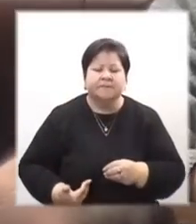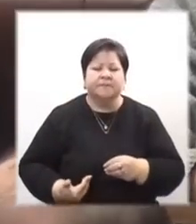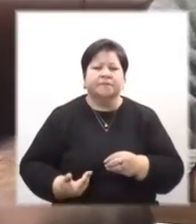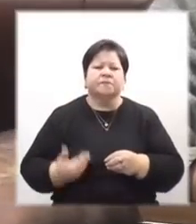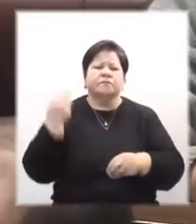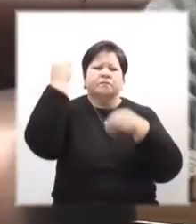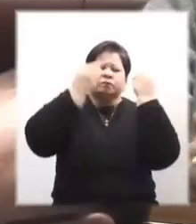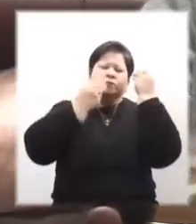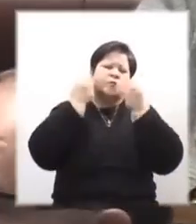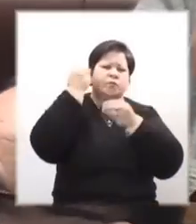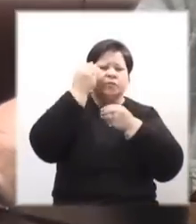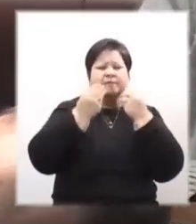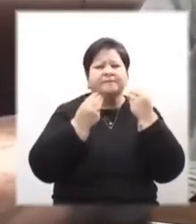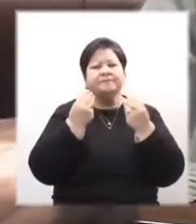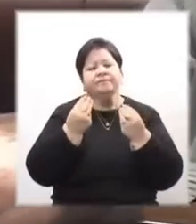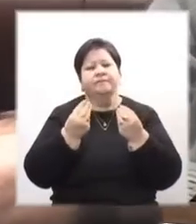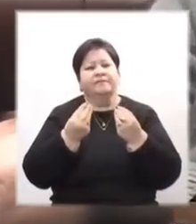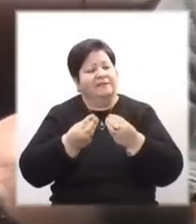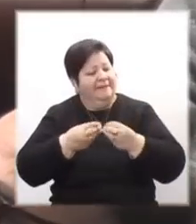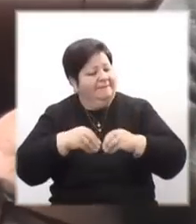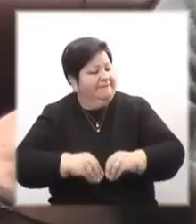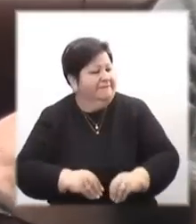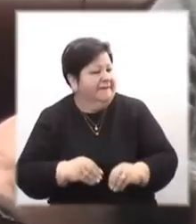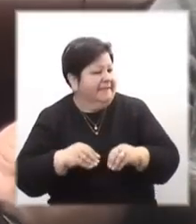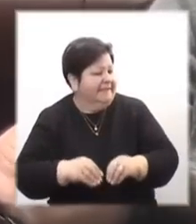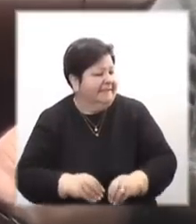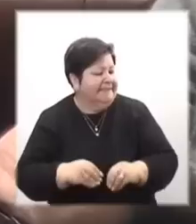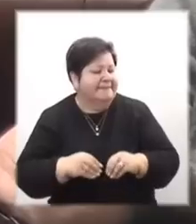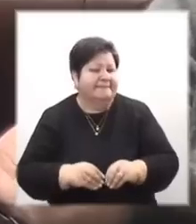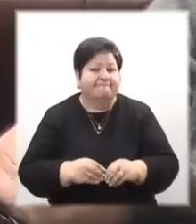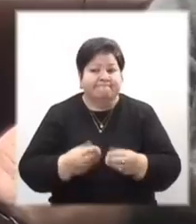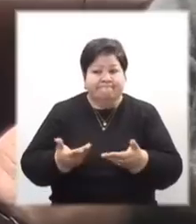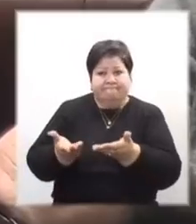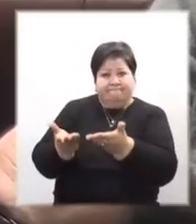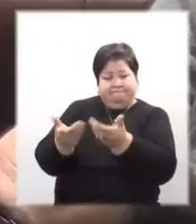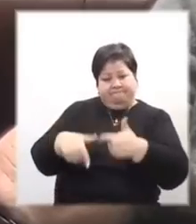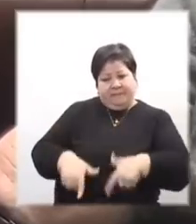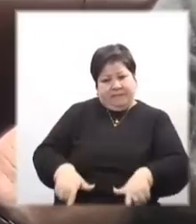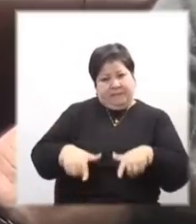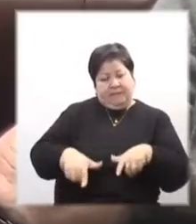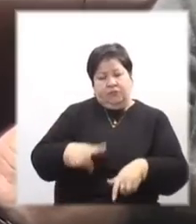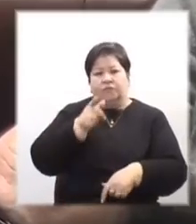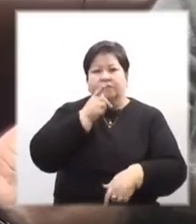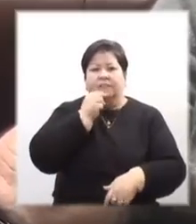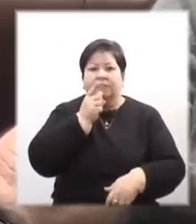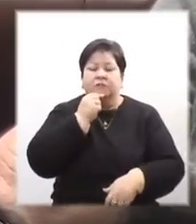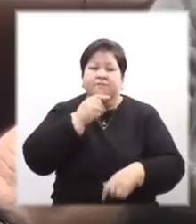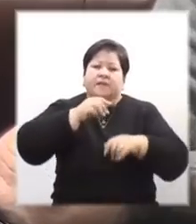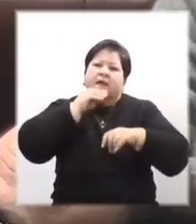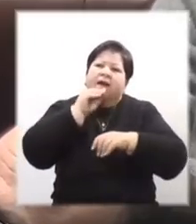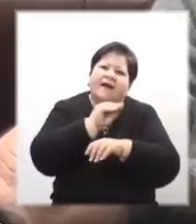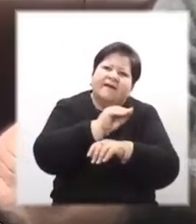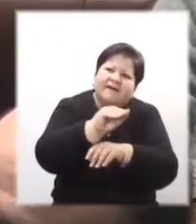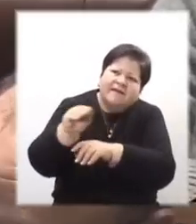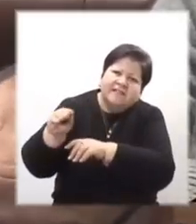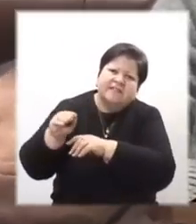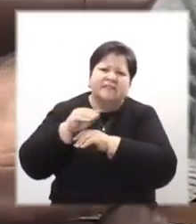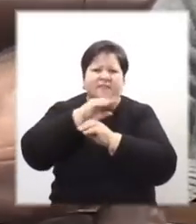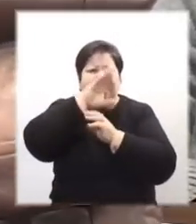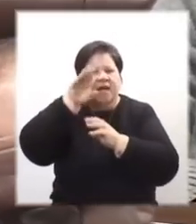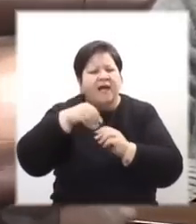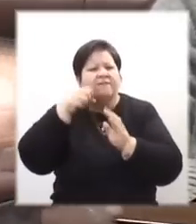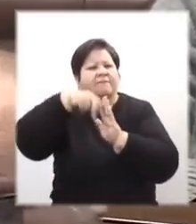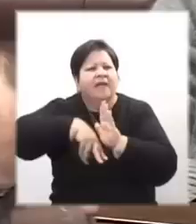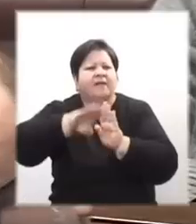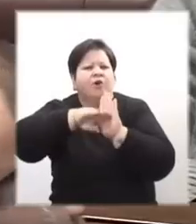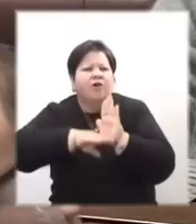cual está el actual ministro del Interior, que anuncia iniciativas, planes,